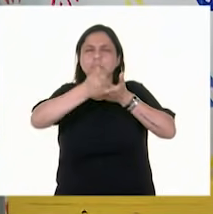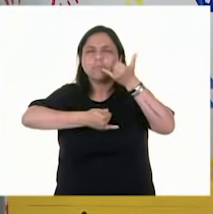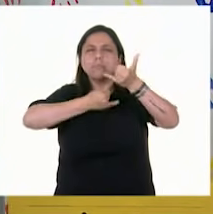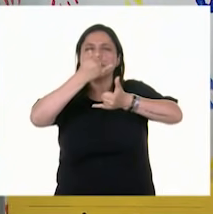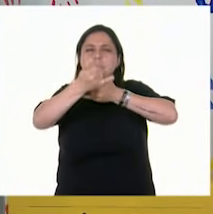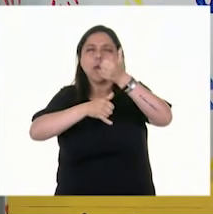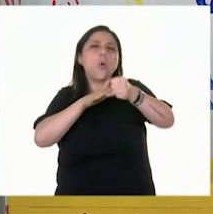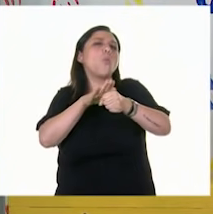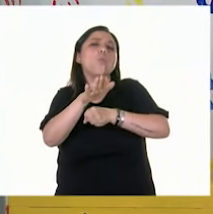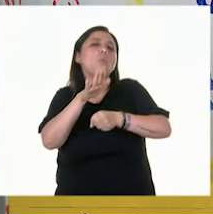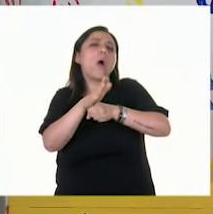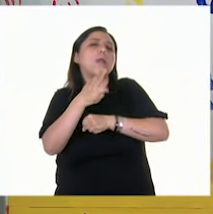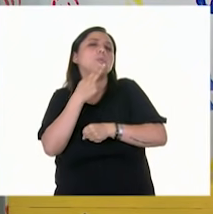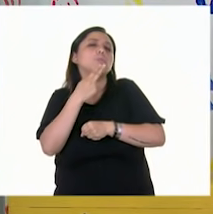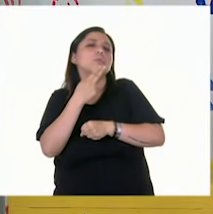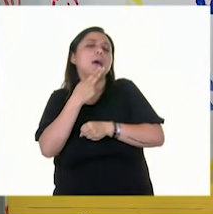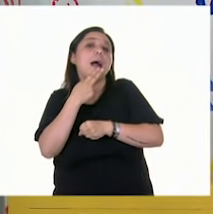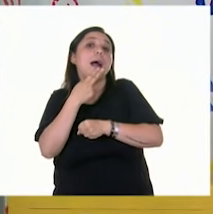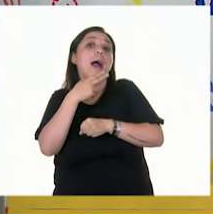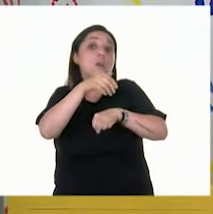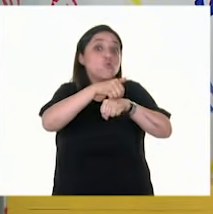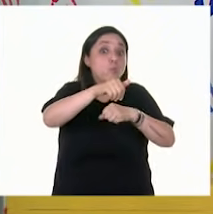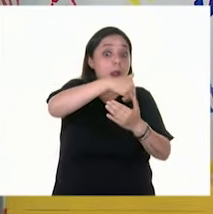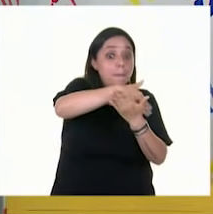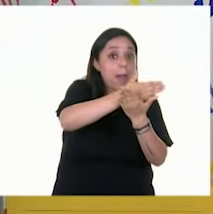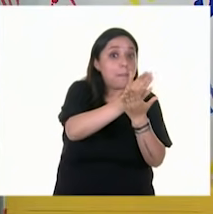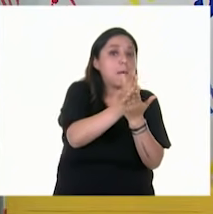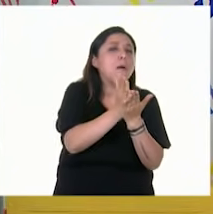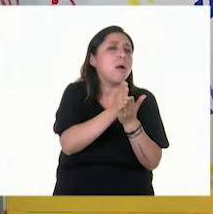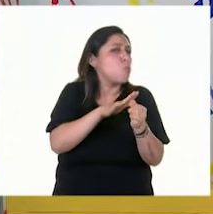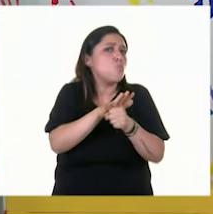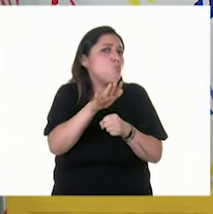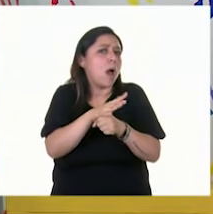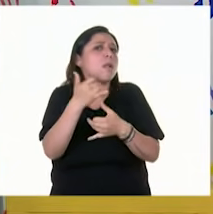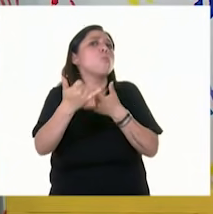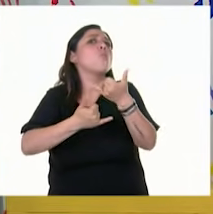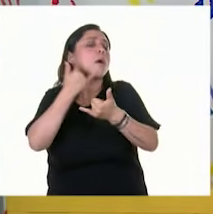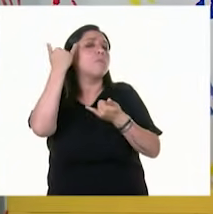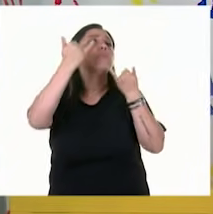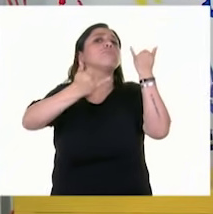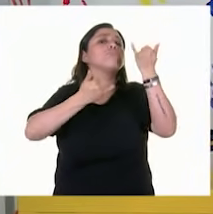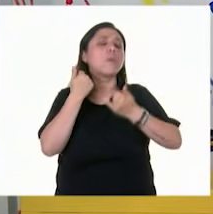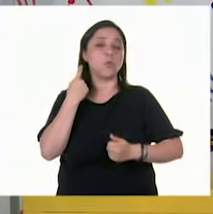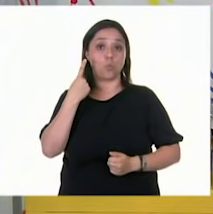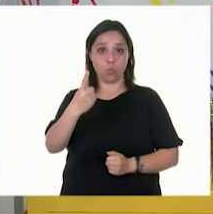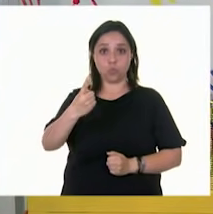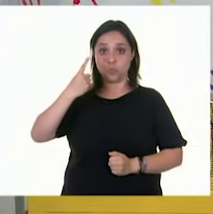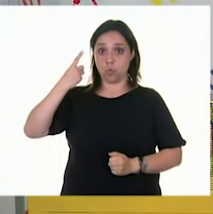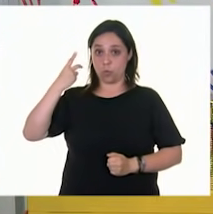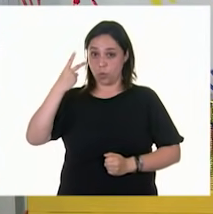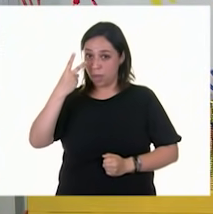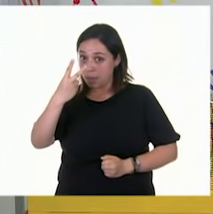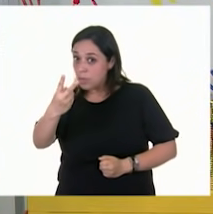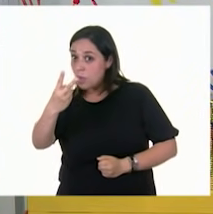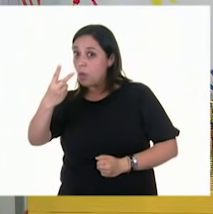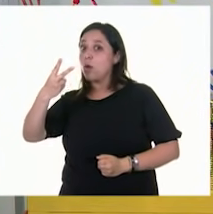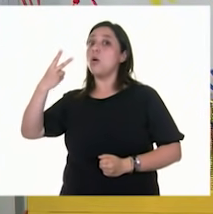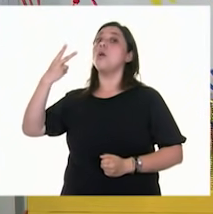usando fracciones. ¿Listos? Voy a contar hasta tres. Cierren los ojos y a las tres lo abrimos.